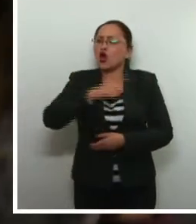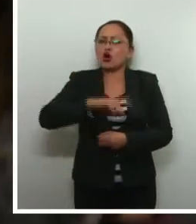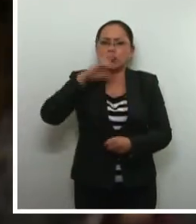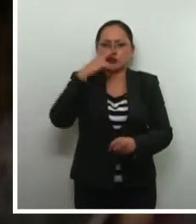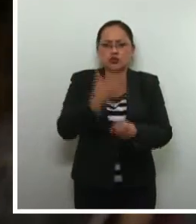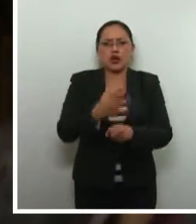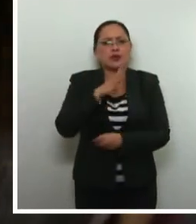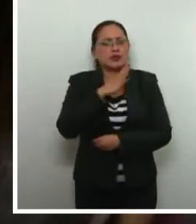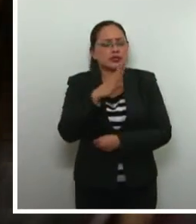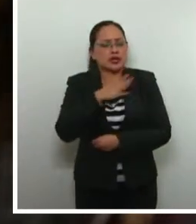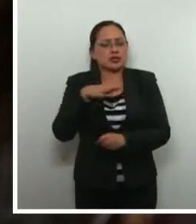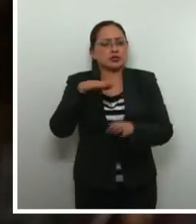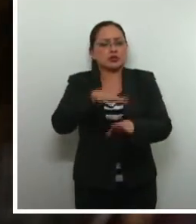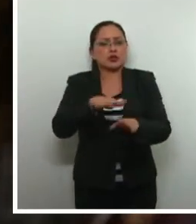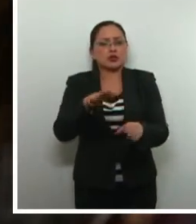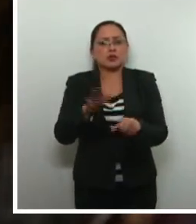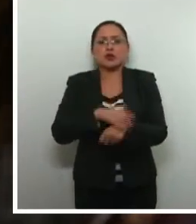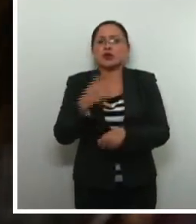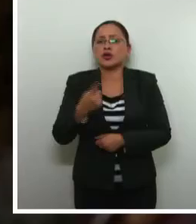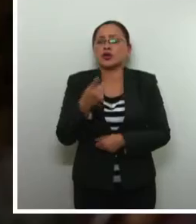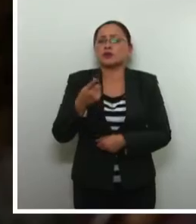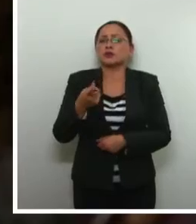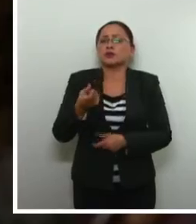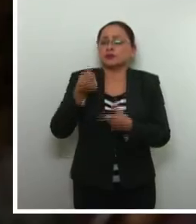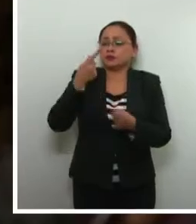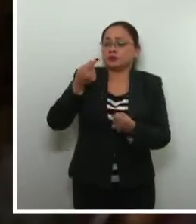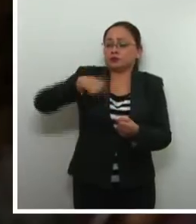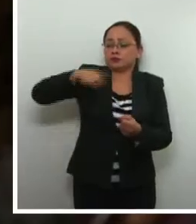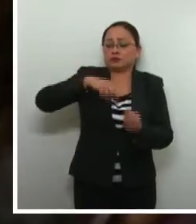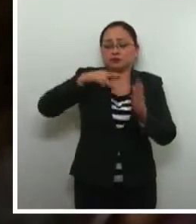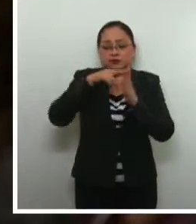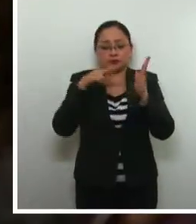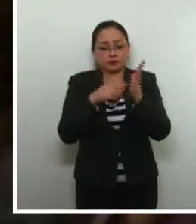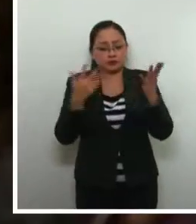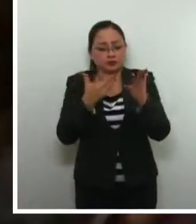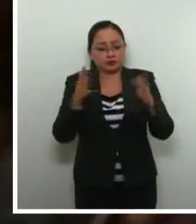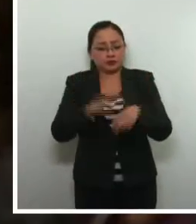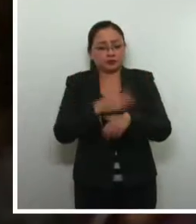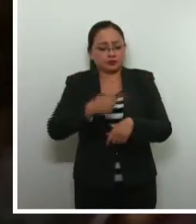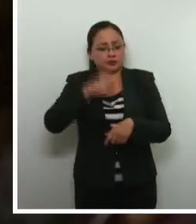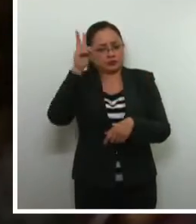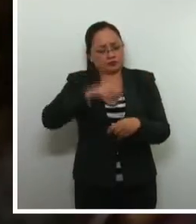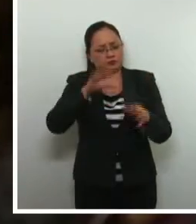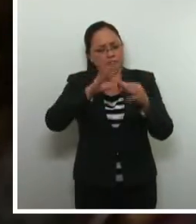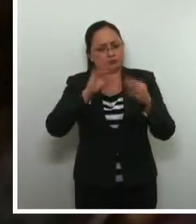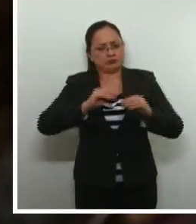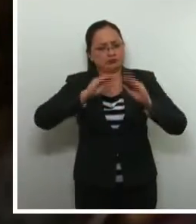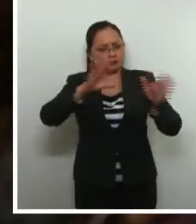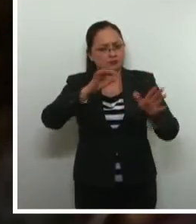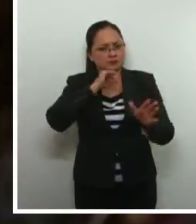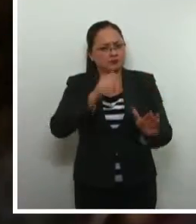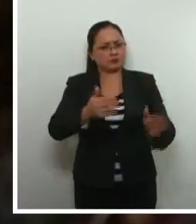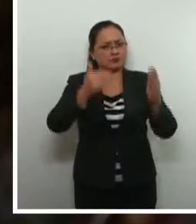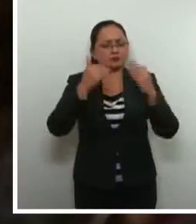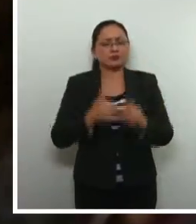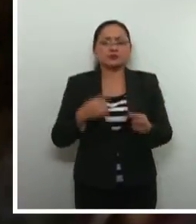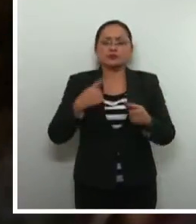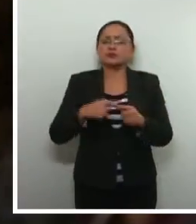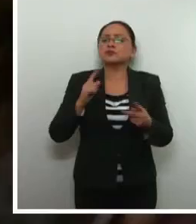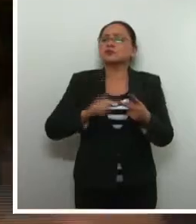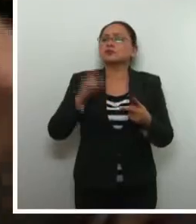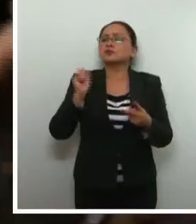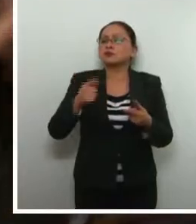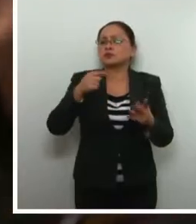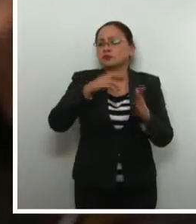responsables. En parte los que hicimos el reglamento porque no fuimos específicos y en parte los que votamos